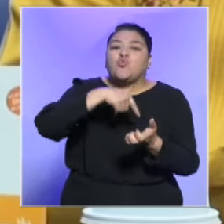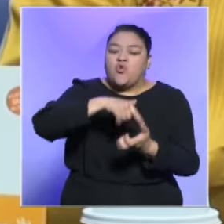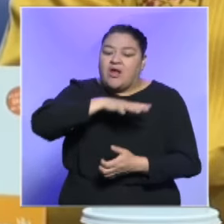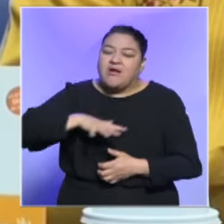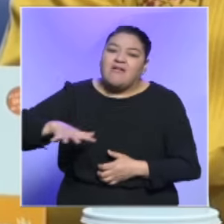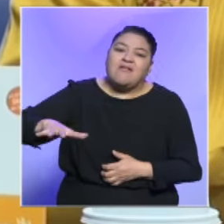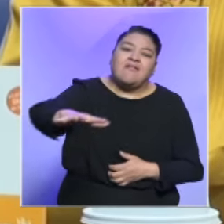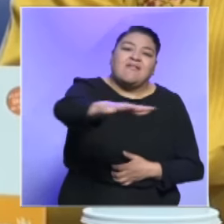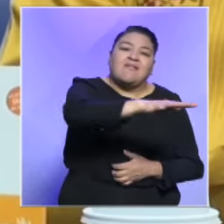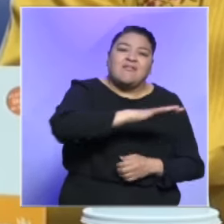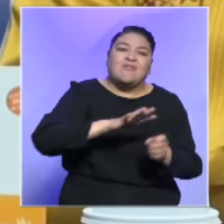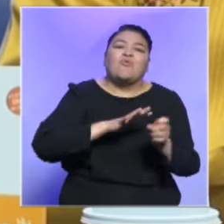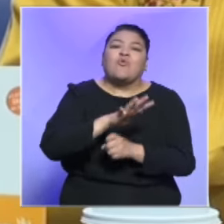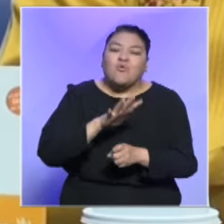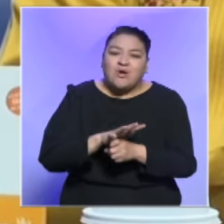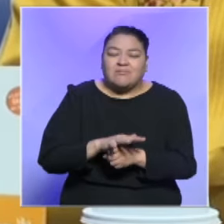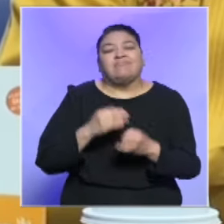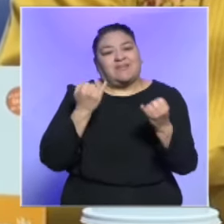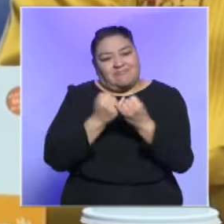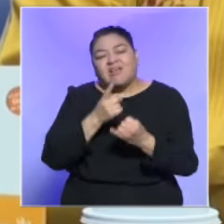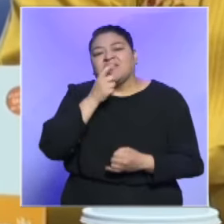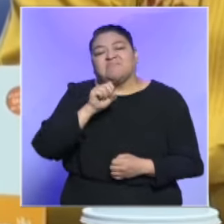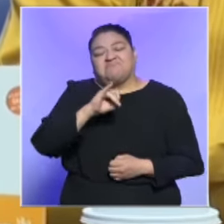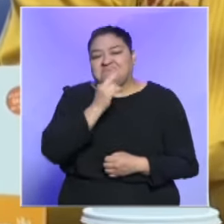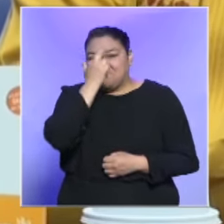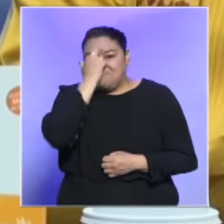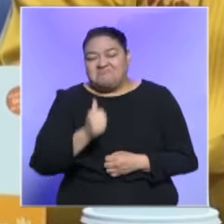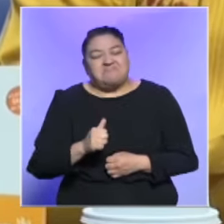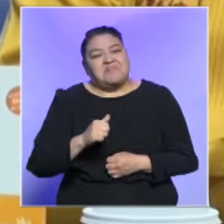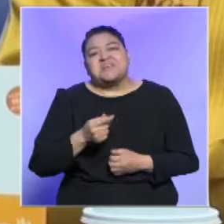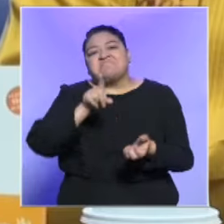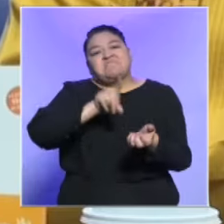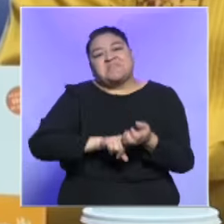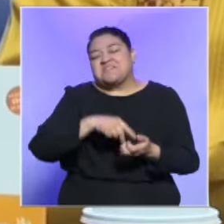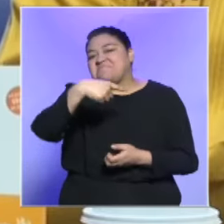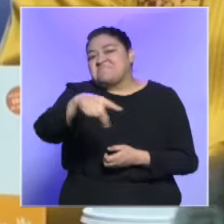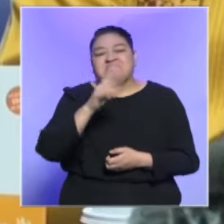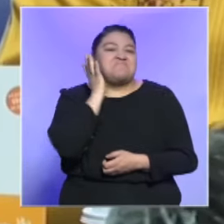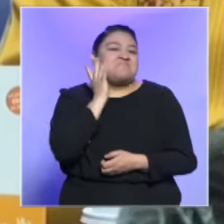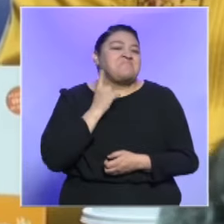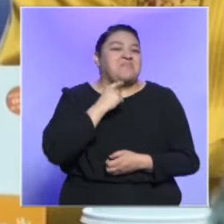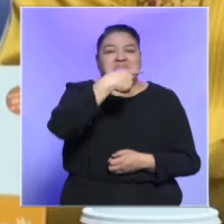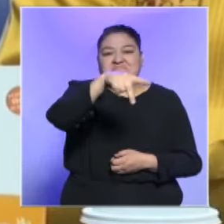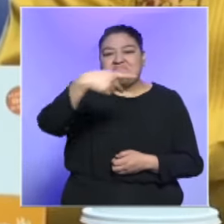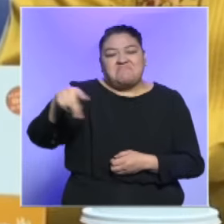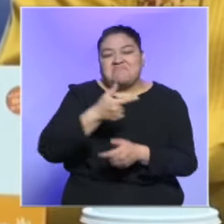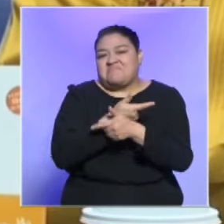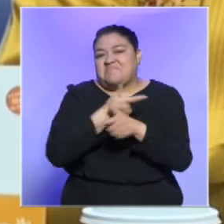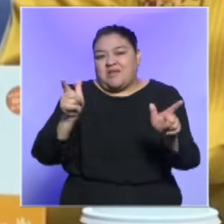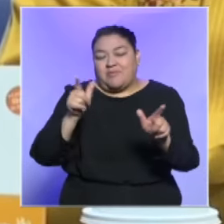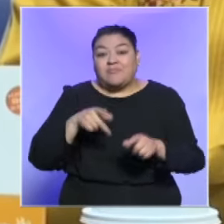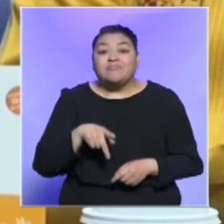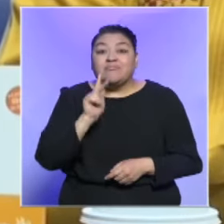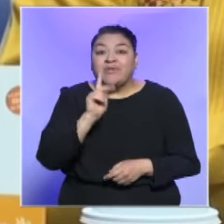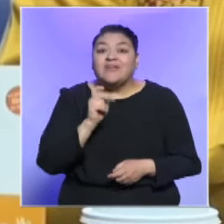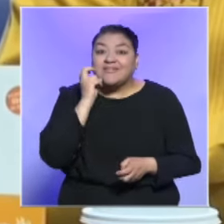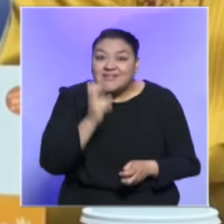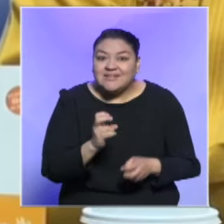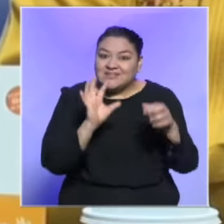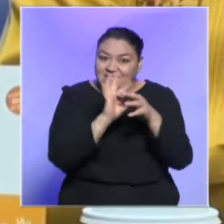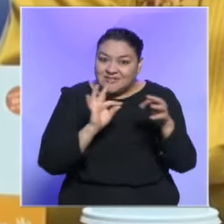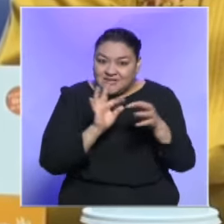forma se consideró que era constitucional porque estaba dentro de la libertad de configuración legislativa. Pero en esas restricciones precisamente es donde